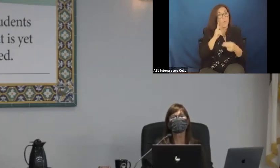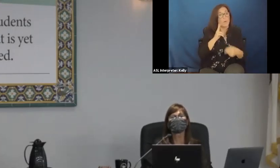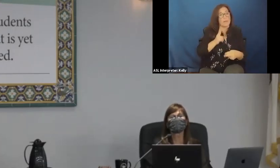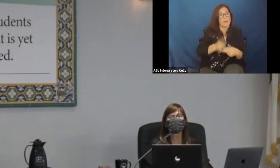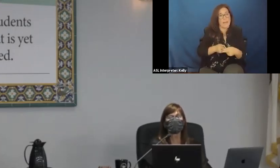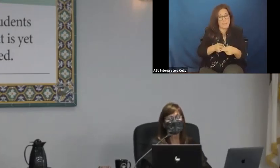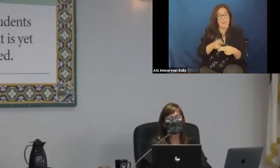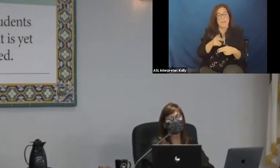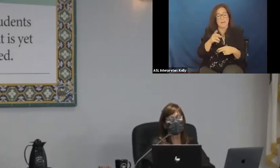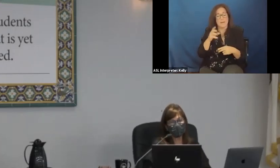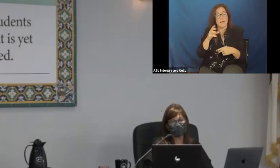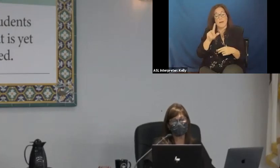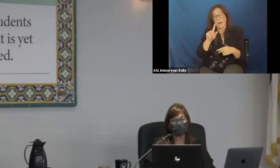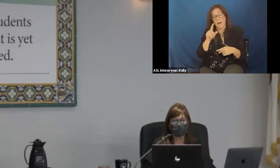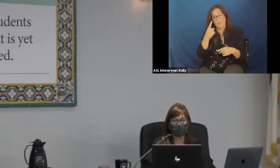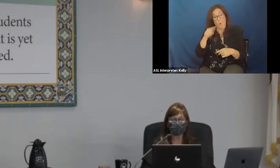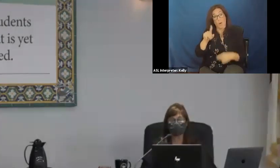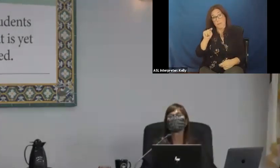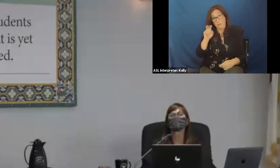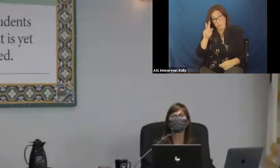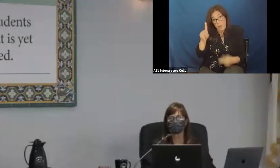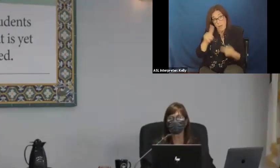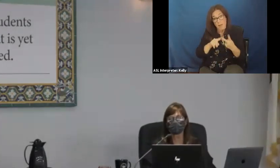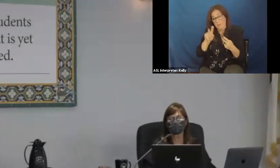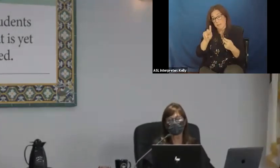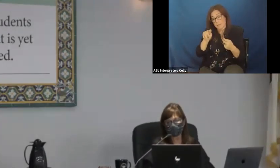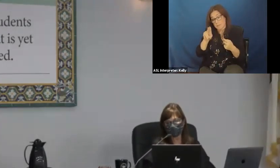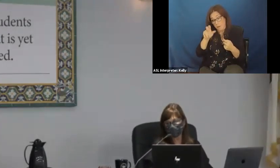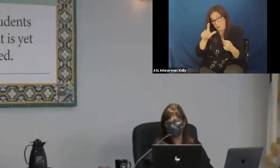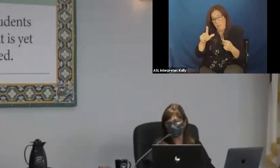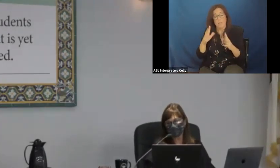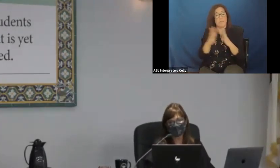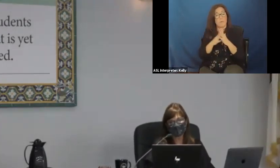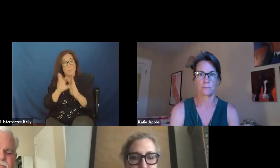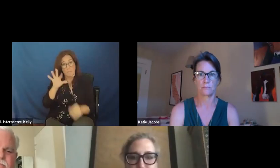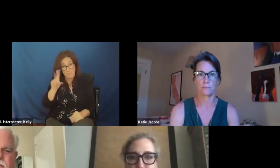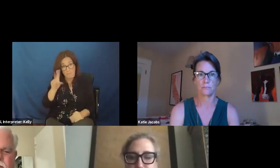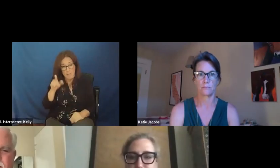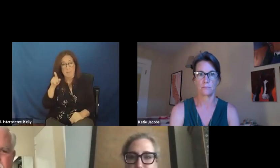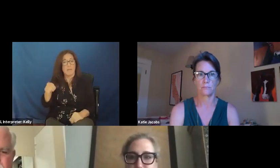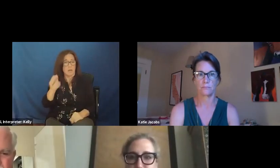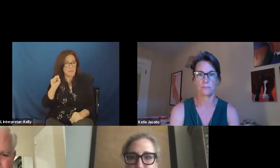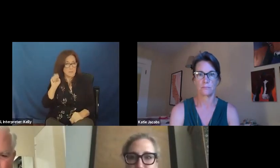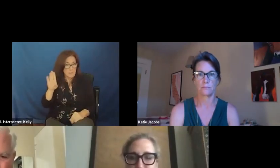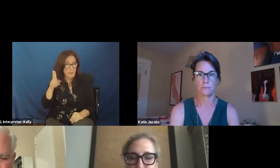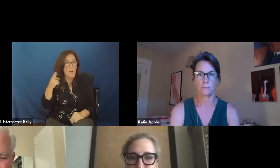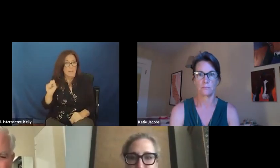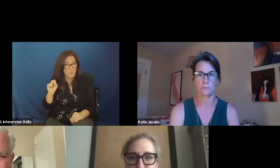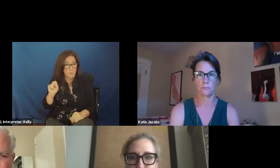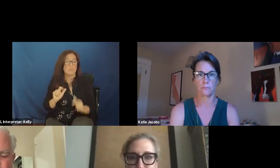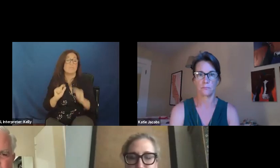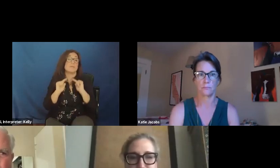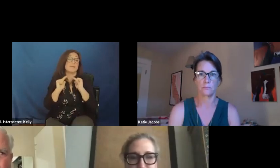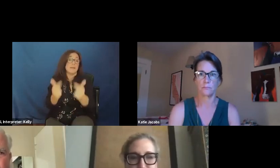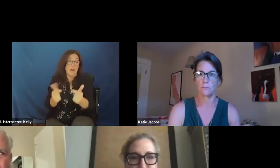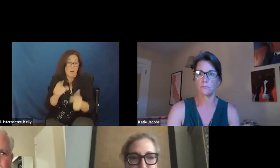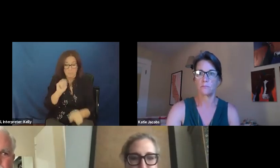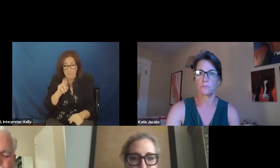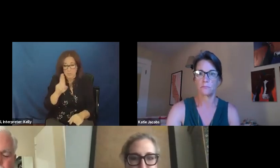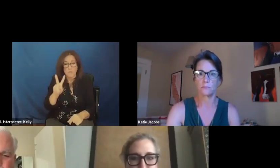estadio del equipo de la pista y el túnel del estadio santa barbara high school buenas noches